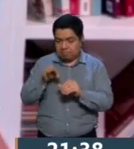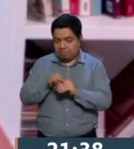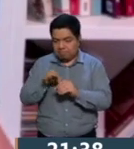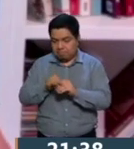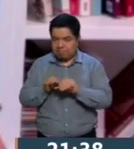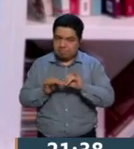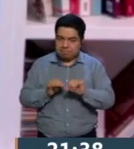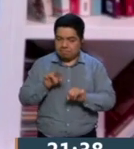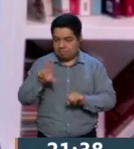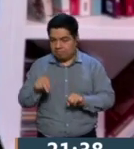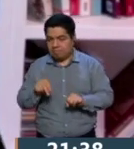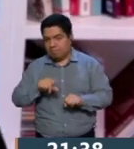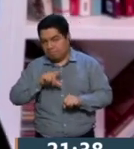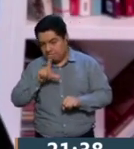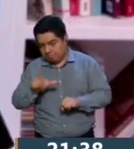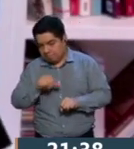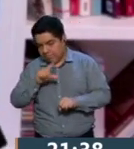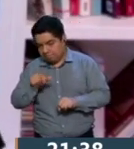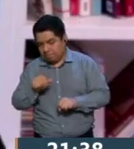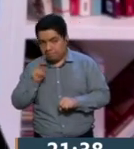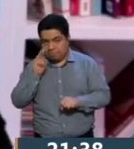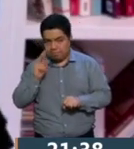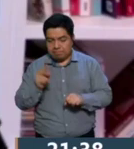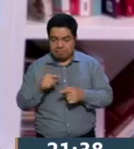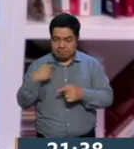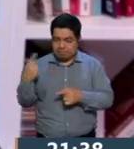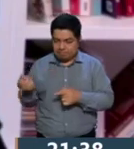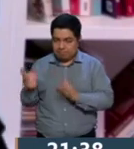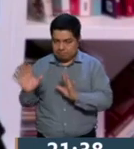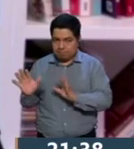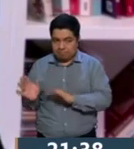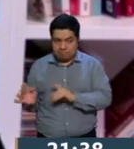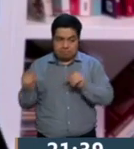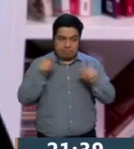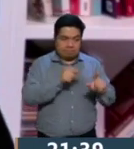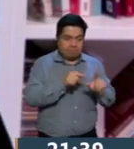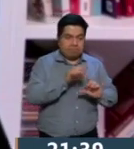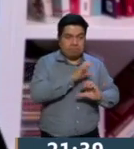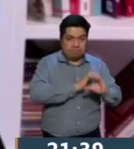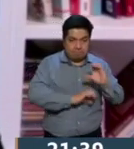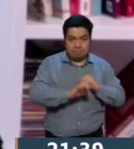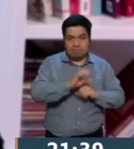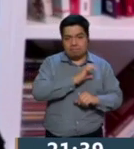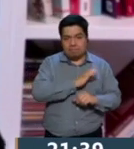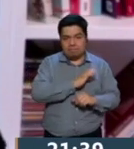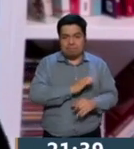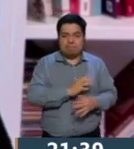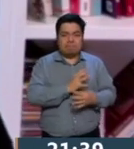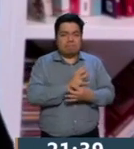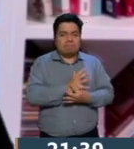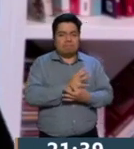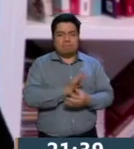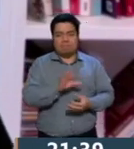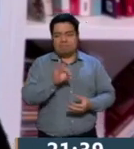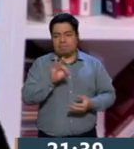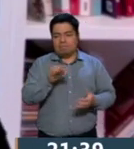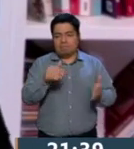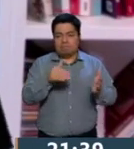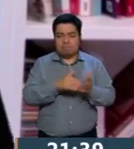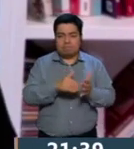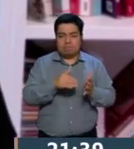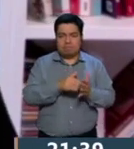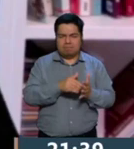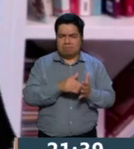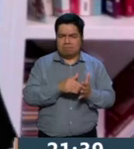eso habría que verlo después de la elección. Te viene la otra, Claudia Sheinbaum diciendo que le están de 40 millones de mexicanos.